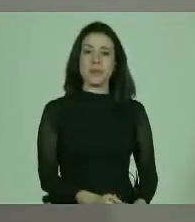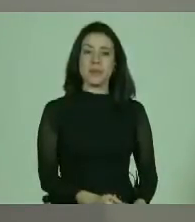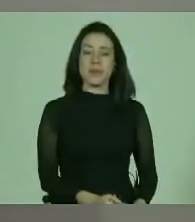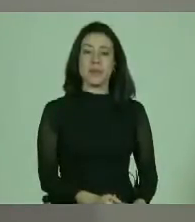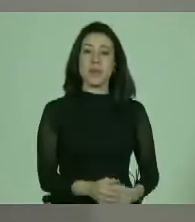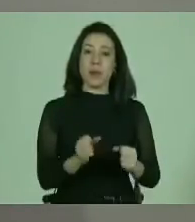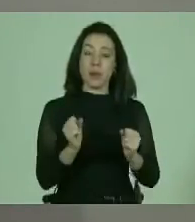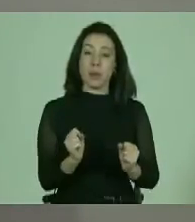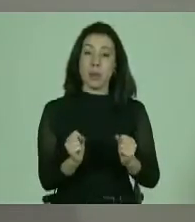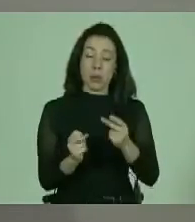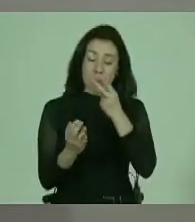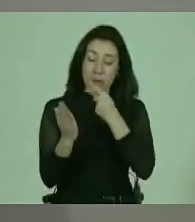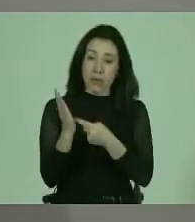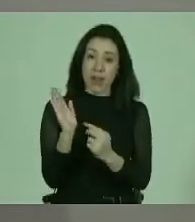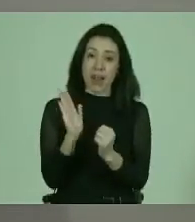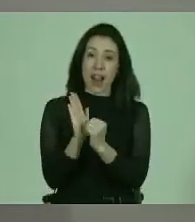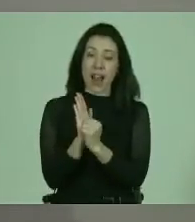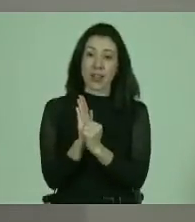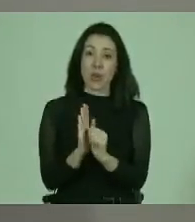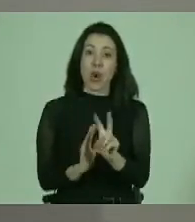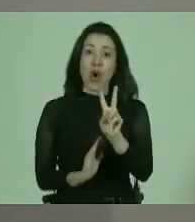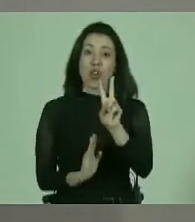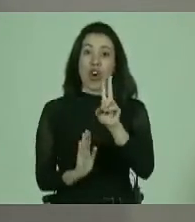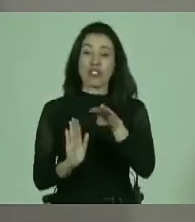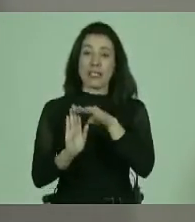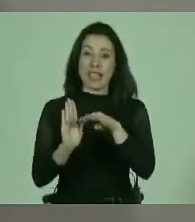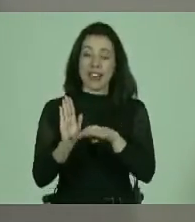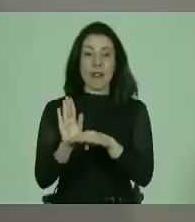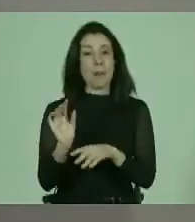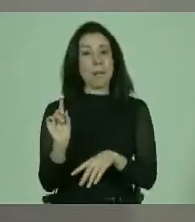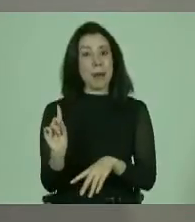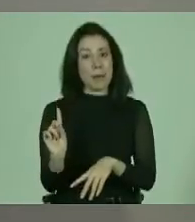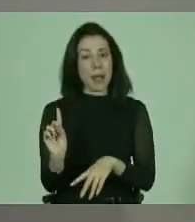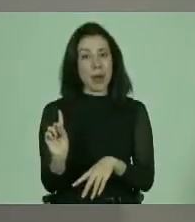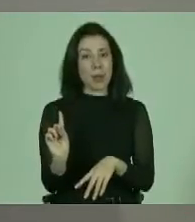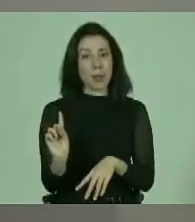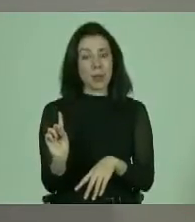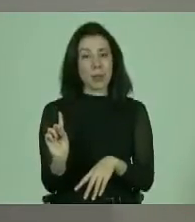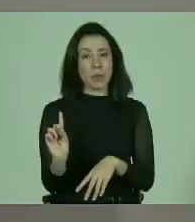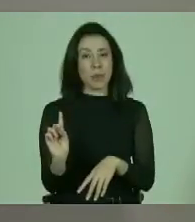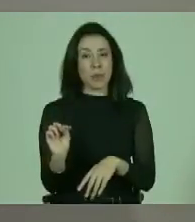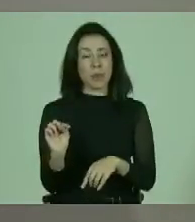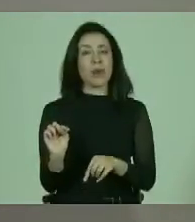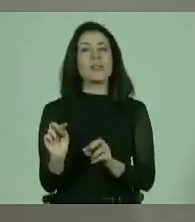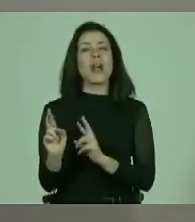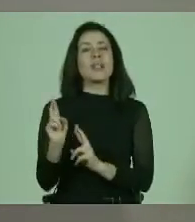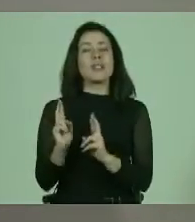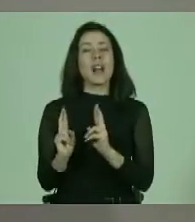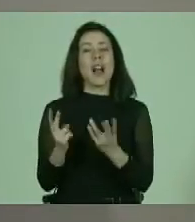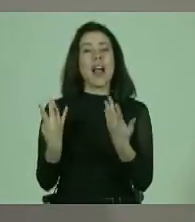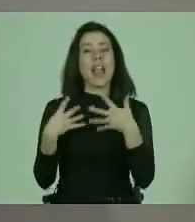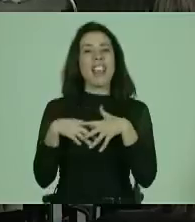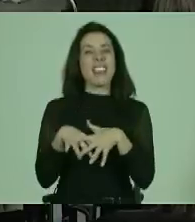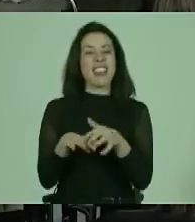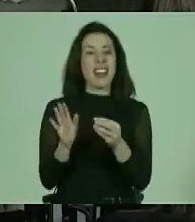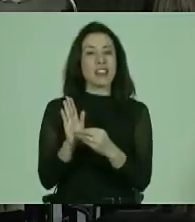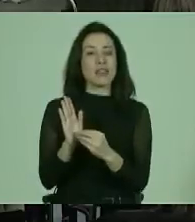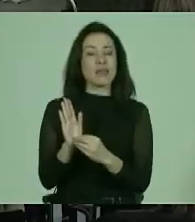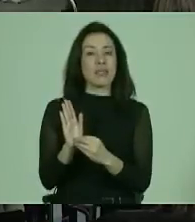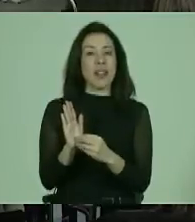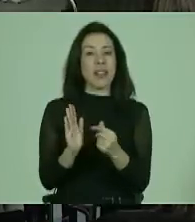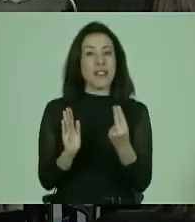podemos encontrar en este artículo dos niveles por un lado uno que tiene que ver con la integración de los valores